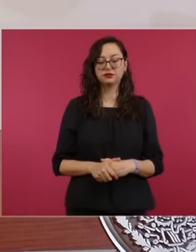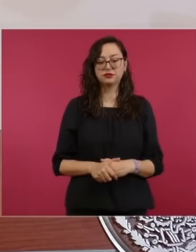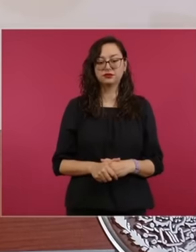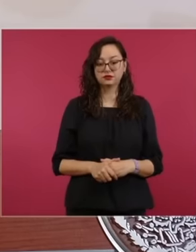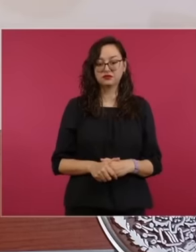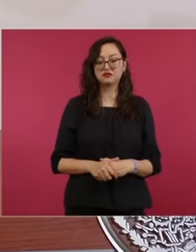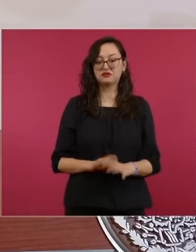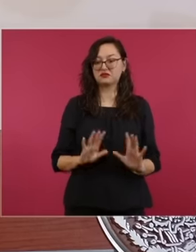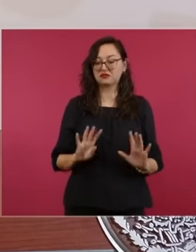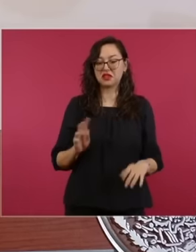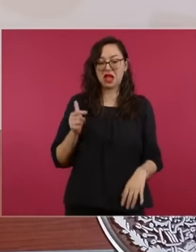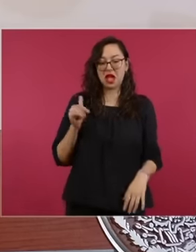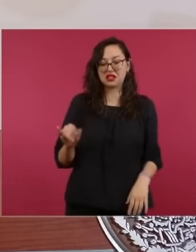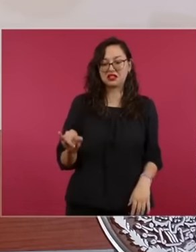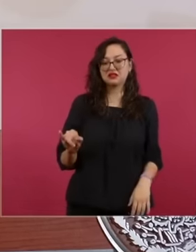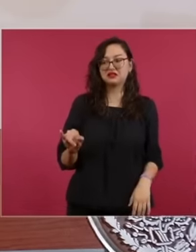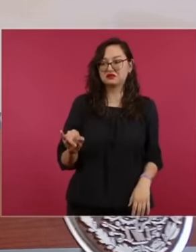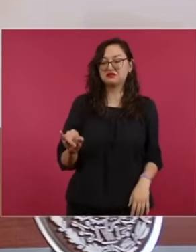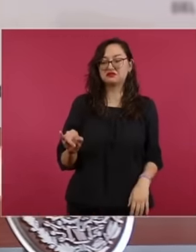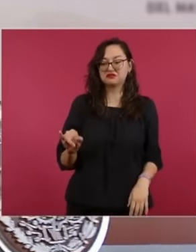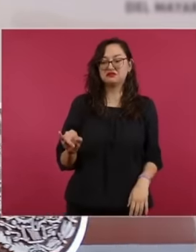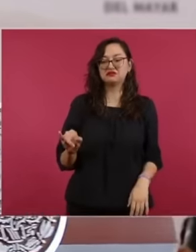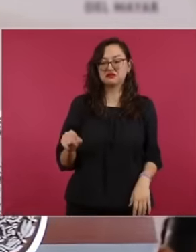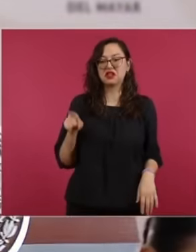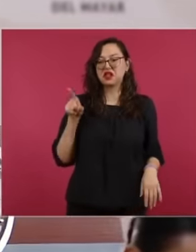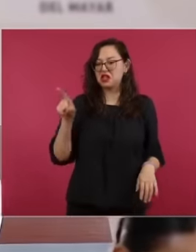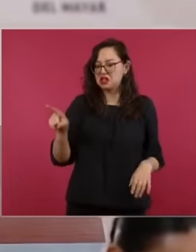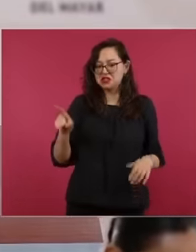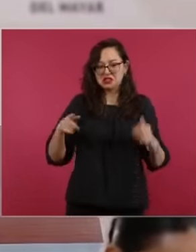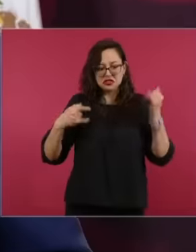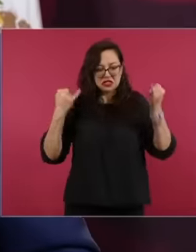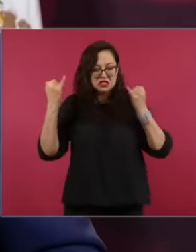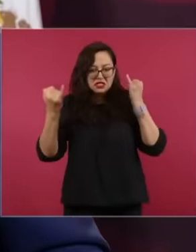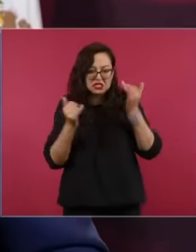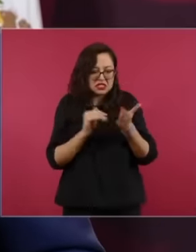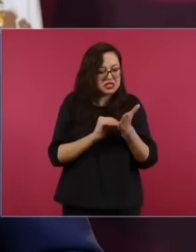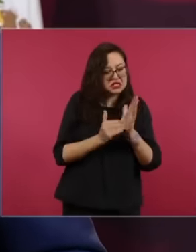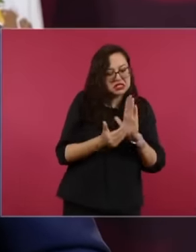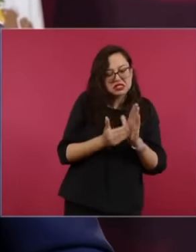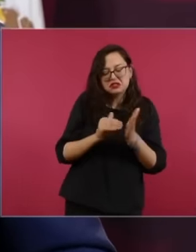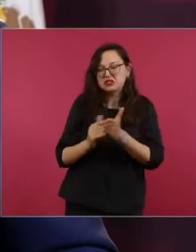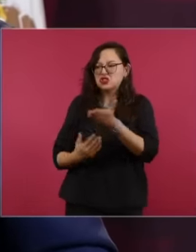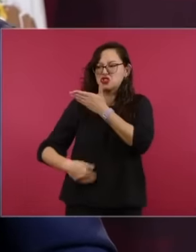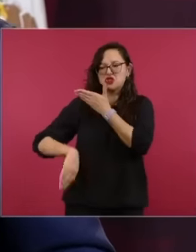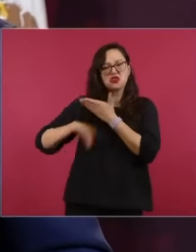Es capaz de mentir.